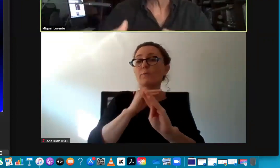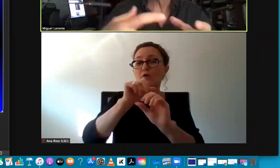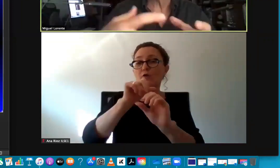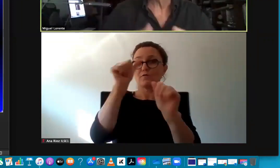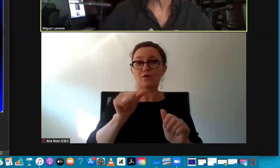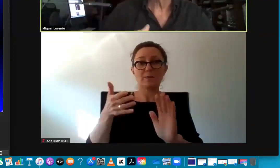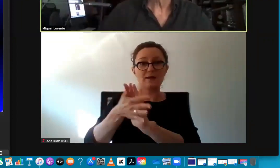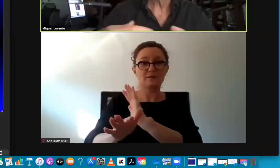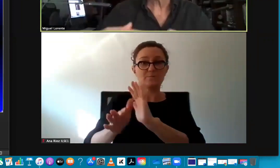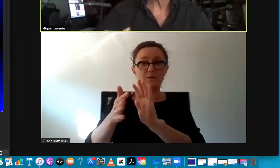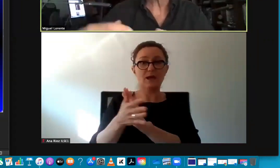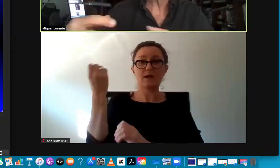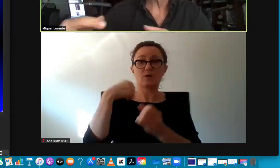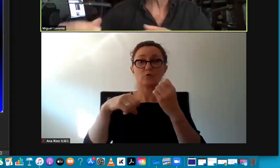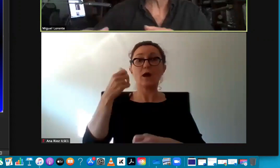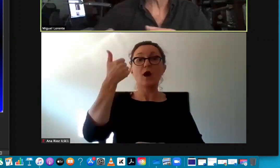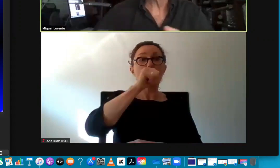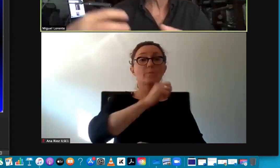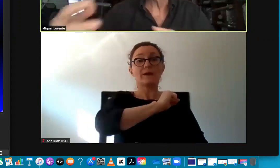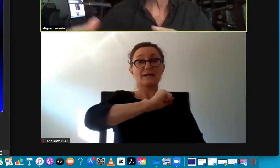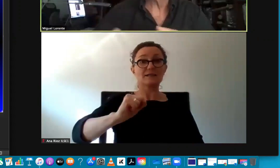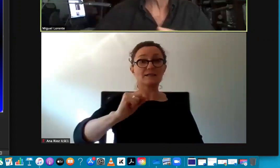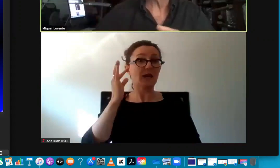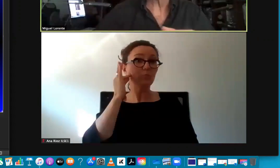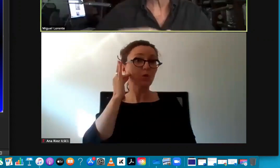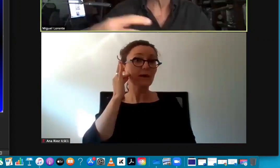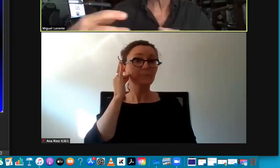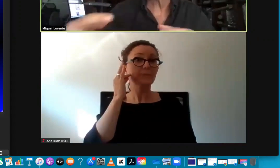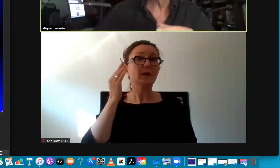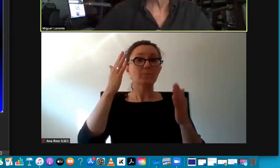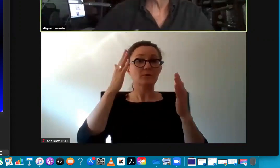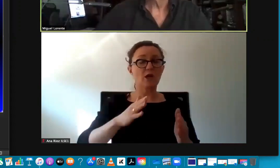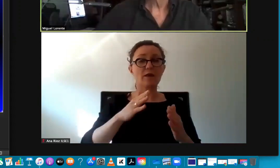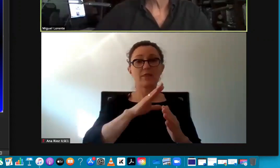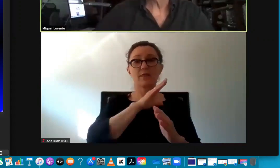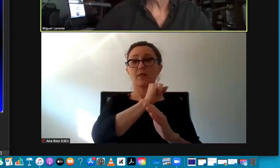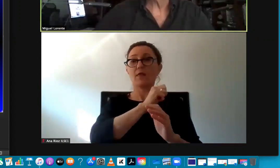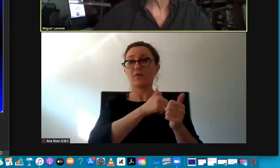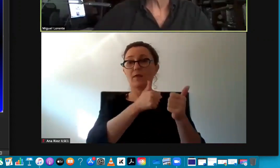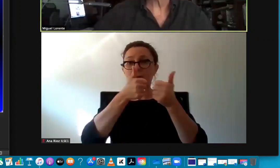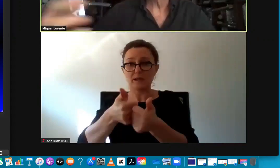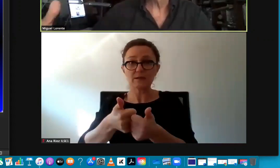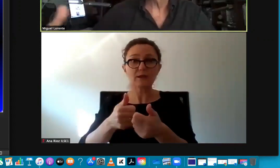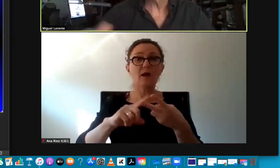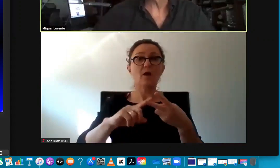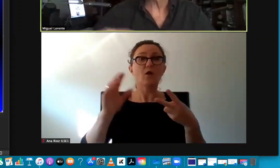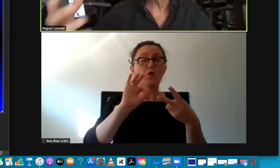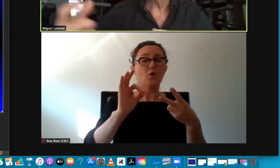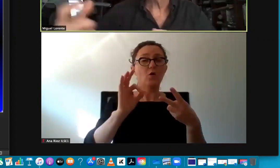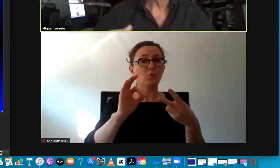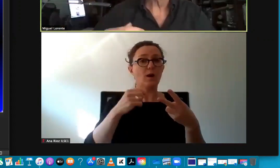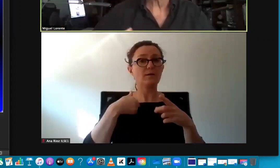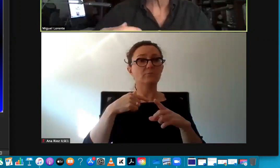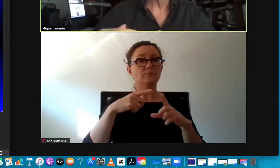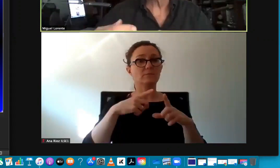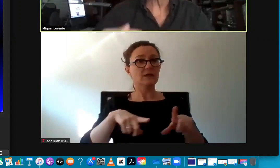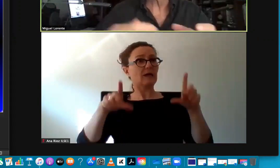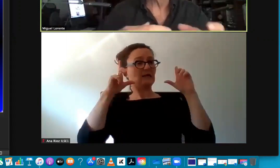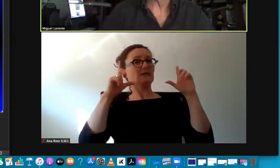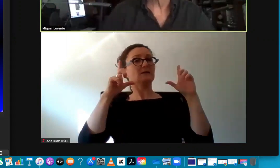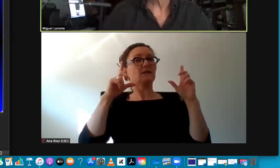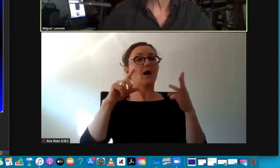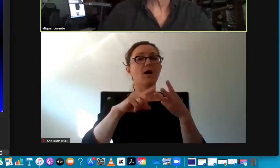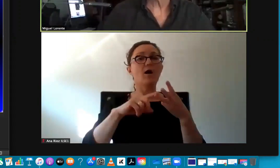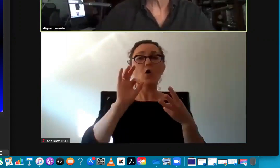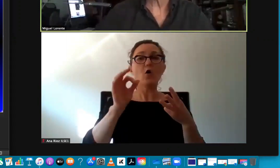el hombre que asesina a la mujer tiene una personalidad dependiente, tiene una personalidad narcisista, tiene o consume alcohol, pues entonces